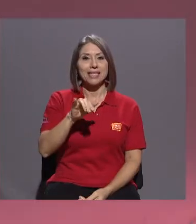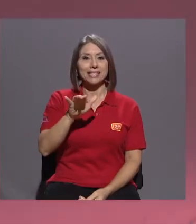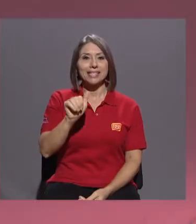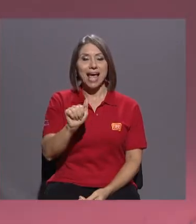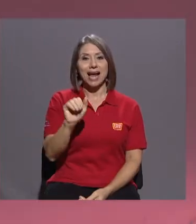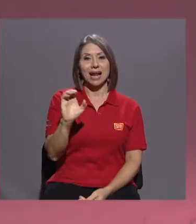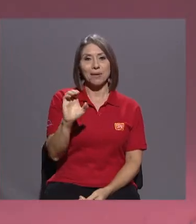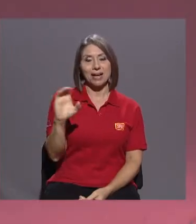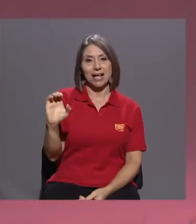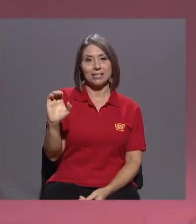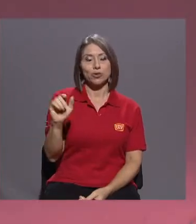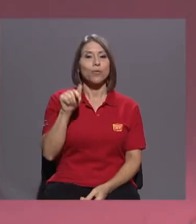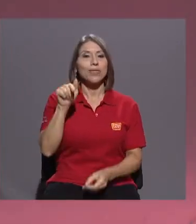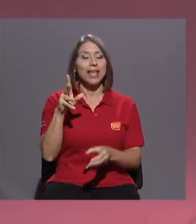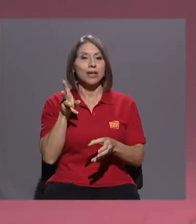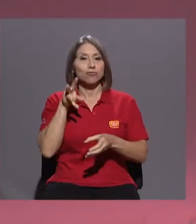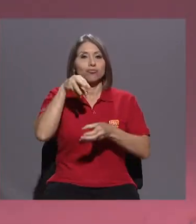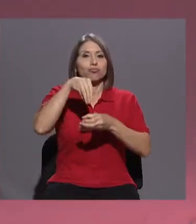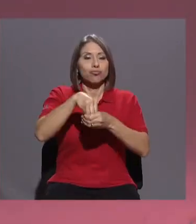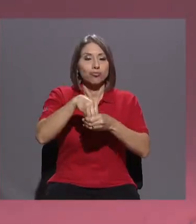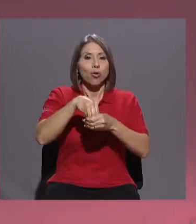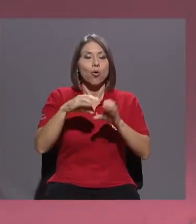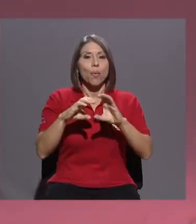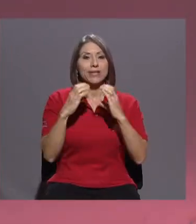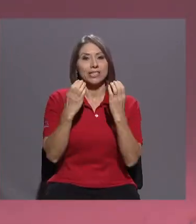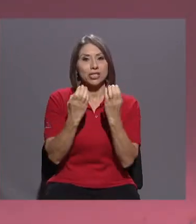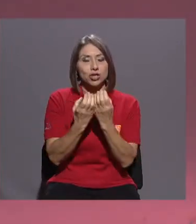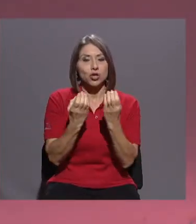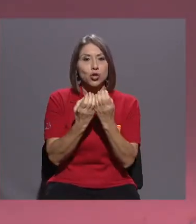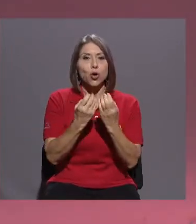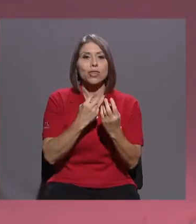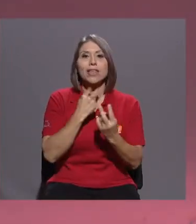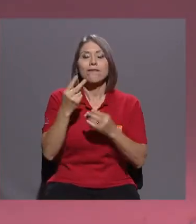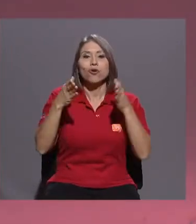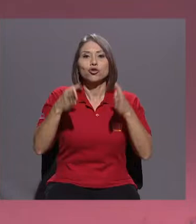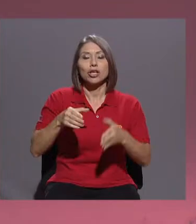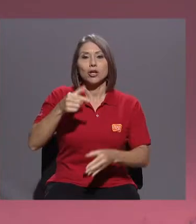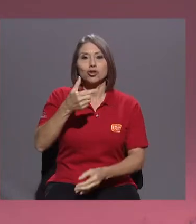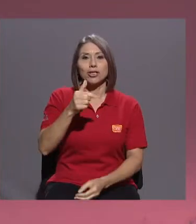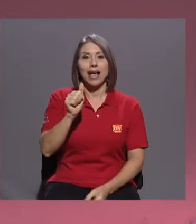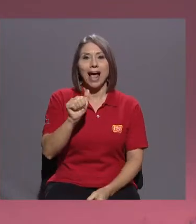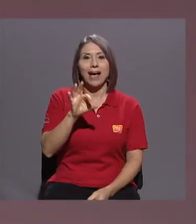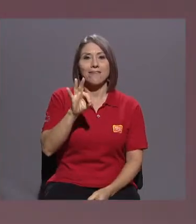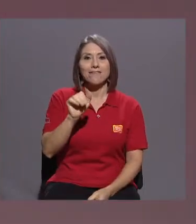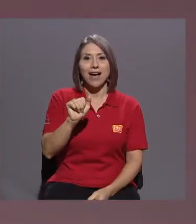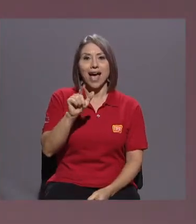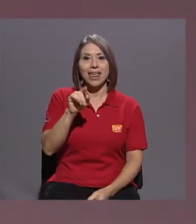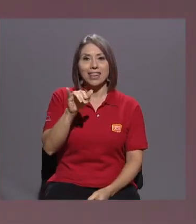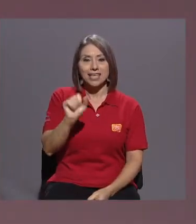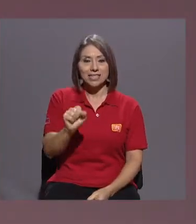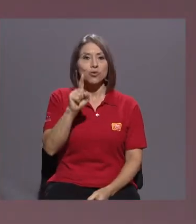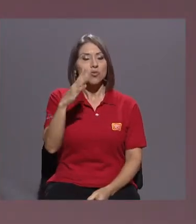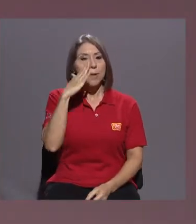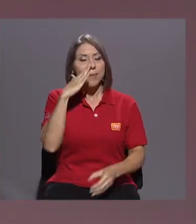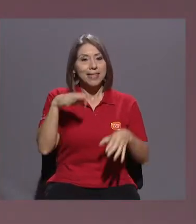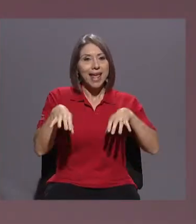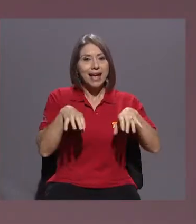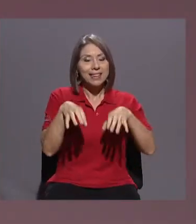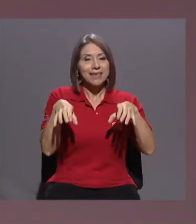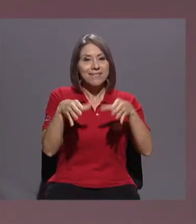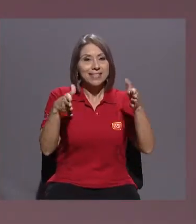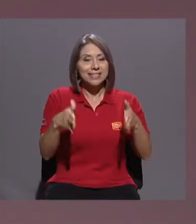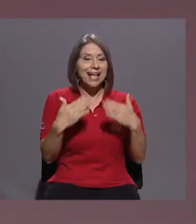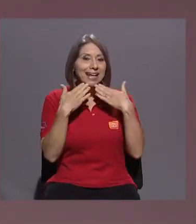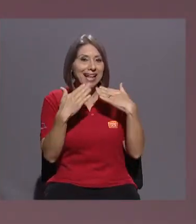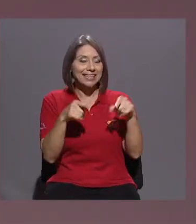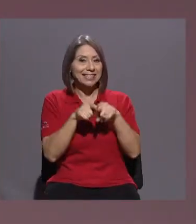Carvajal Castro Quien es integrante De la comisión De voceros en Gafades Y una madre activista Muchas